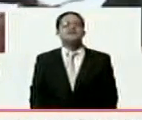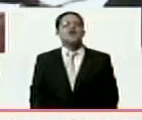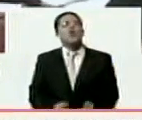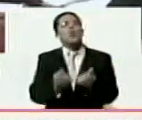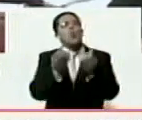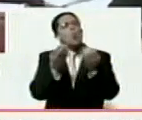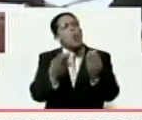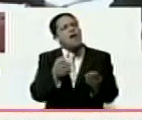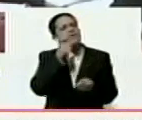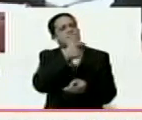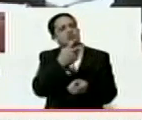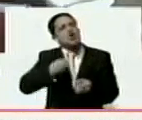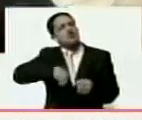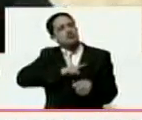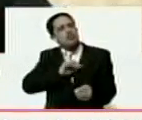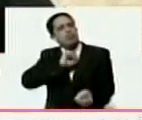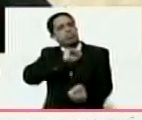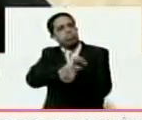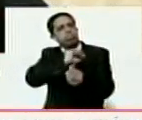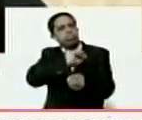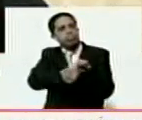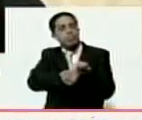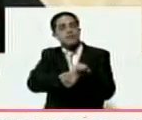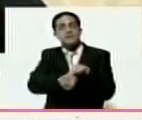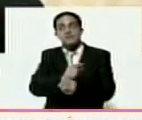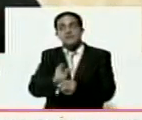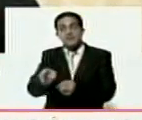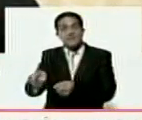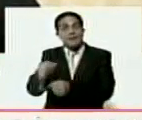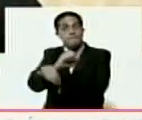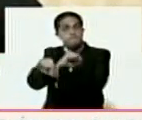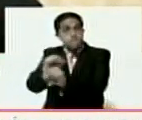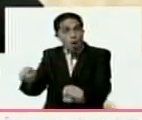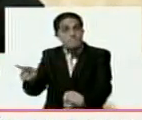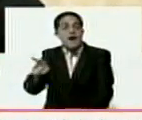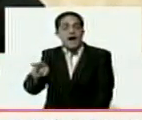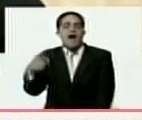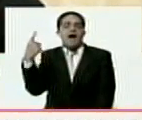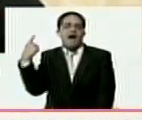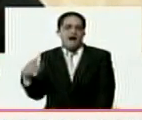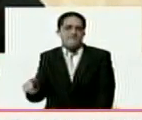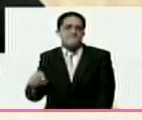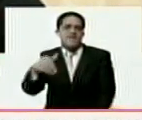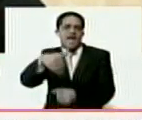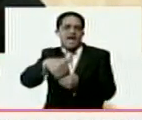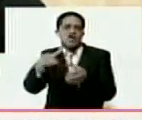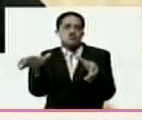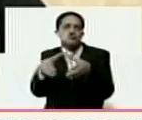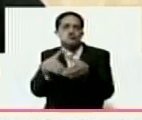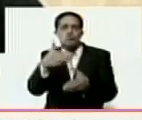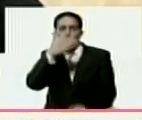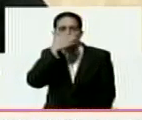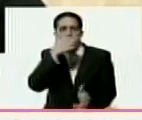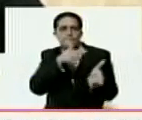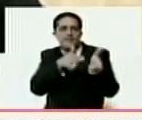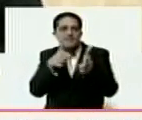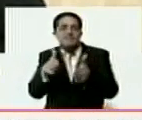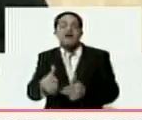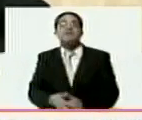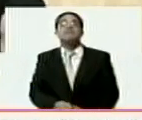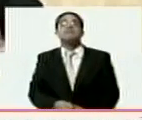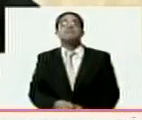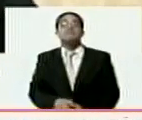no hemos detenido? Este explosivo estaba en manos de ese grupo paramilitar, Los Rastrojos, con claros